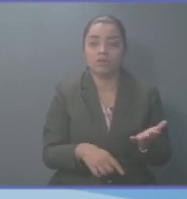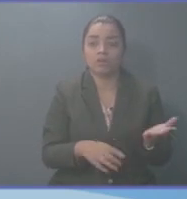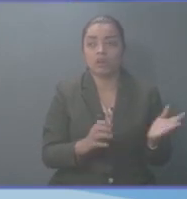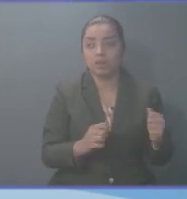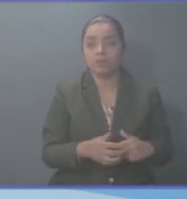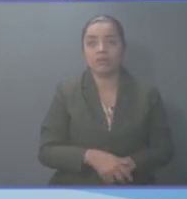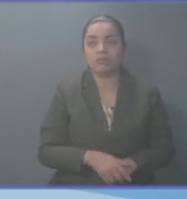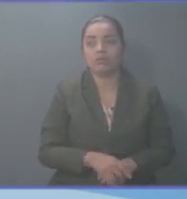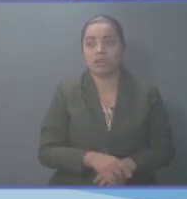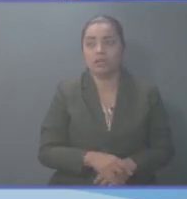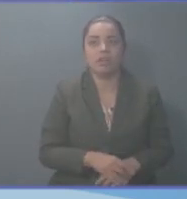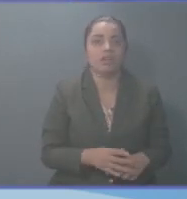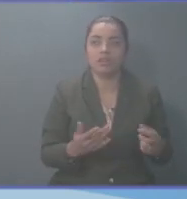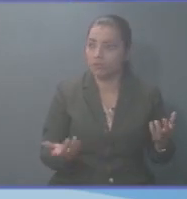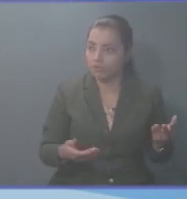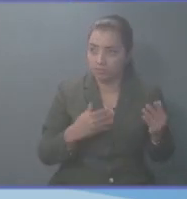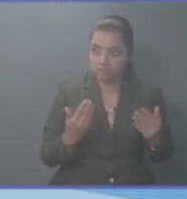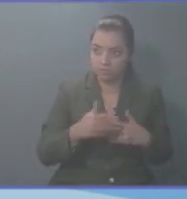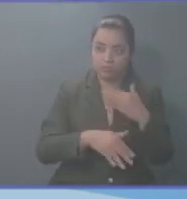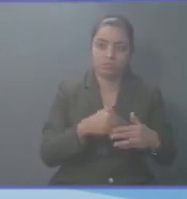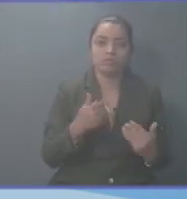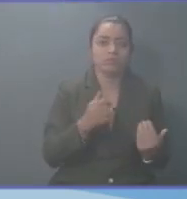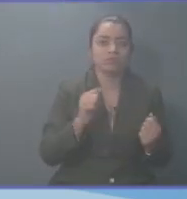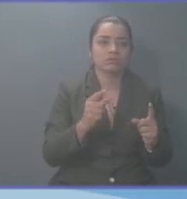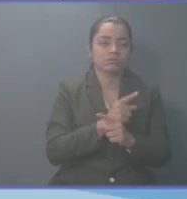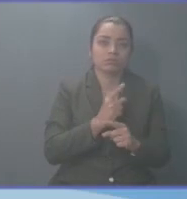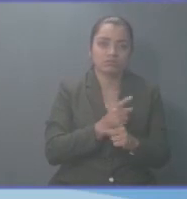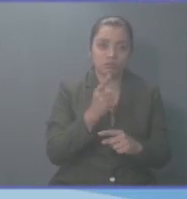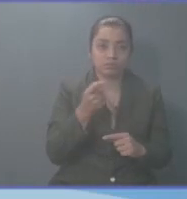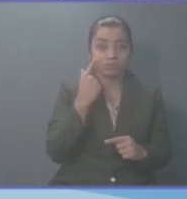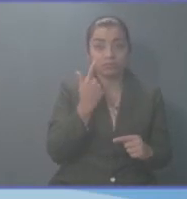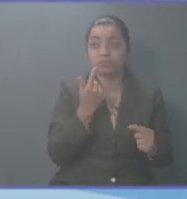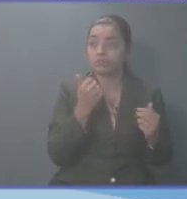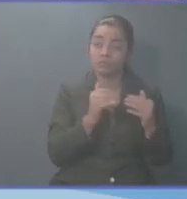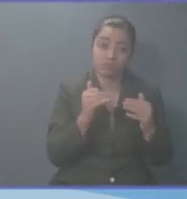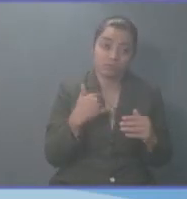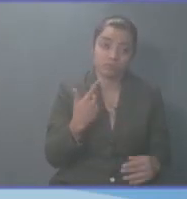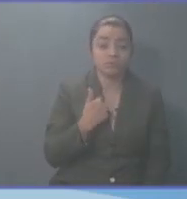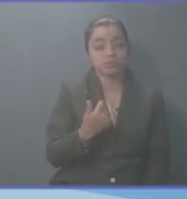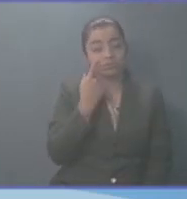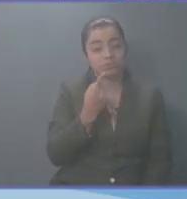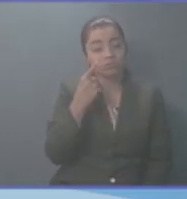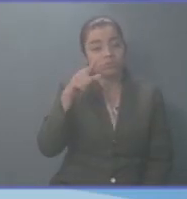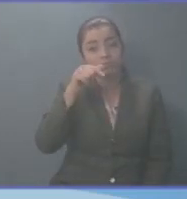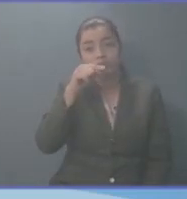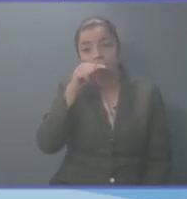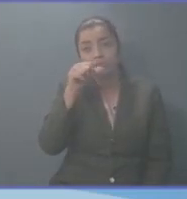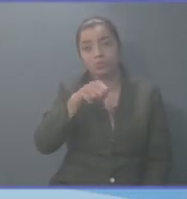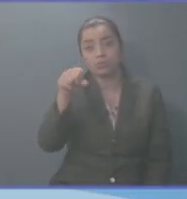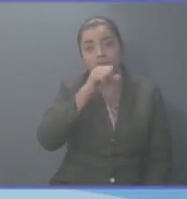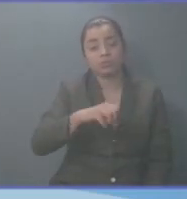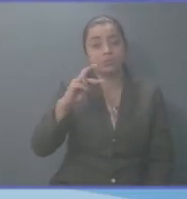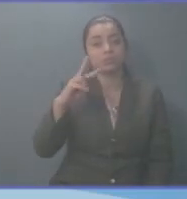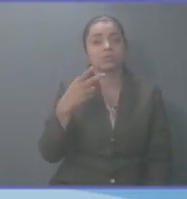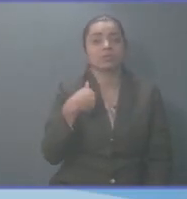Sí, bueno, a nivel mundial se están dando a conocer muchos casos y bueno, veíamos a través de Twitter que el viceministro